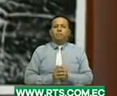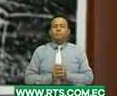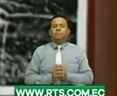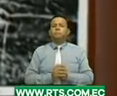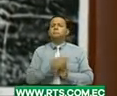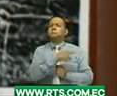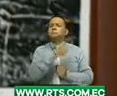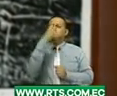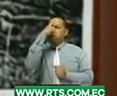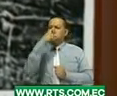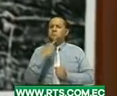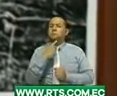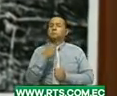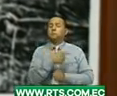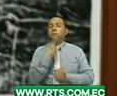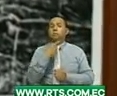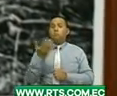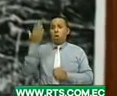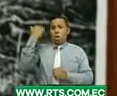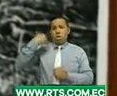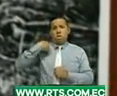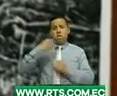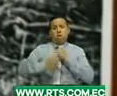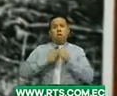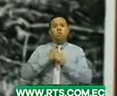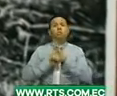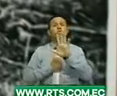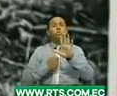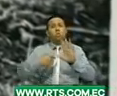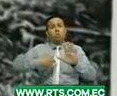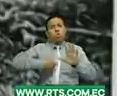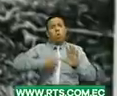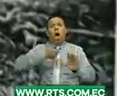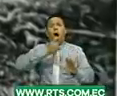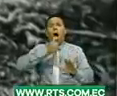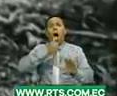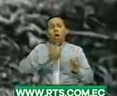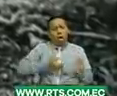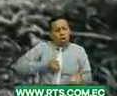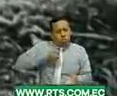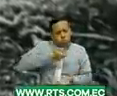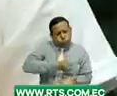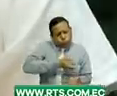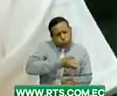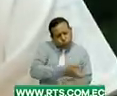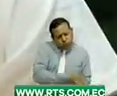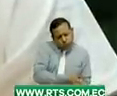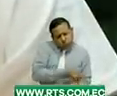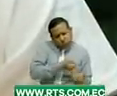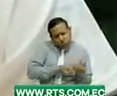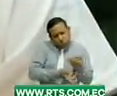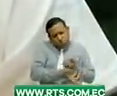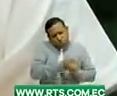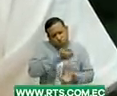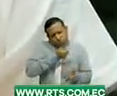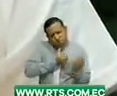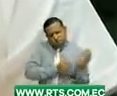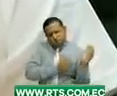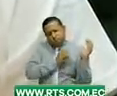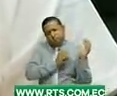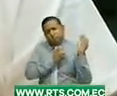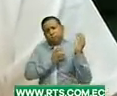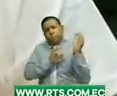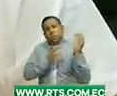Era acarreador de agua a los 5 años. Y ahí cuando traí el agua del pozo para mi casa me caí